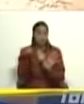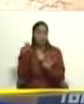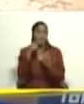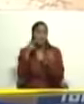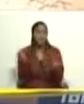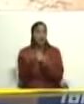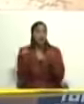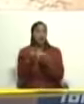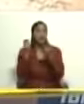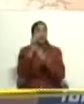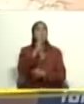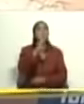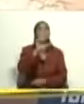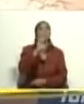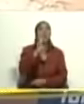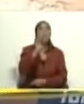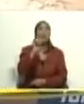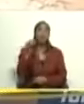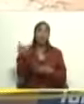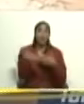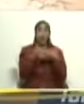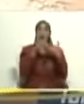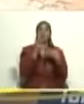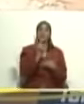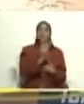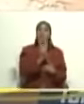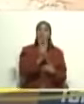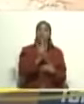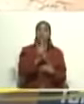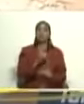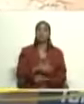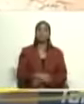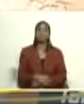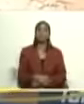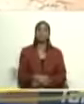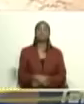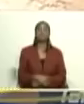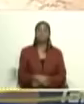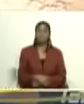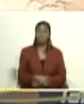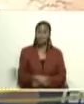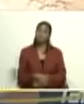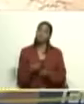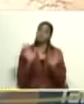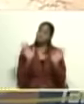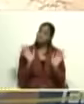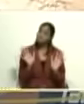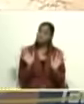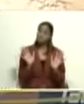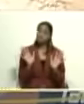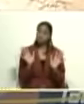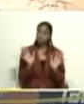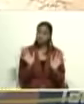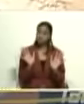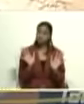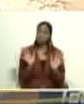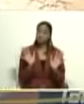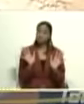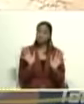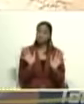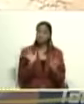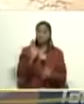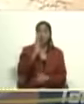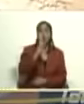su campaña económica contra Venezuela, a pesar de eso, un pequeño dato,